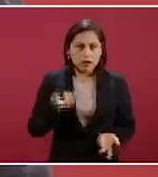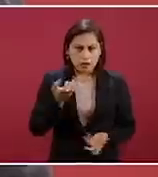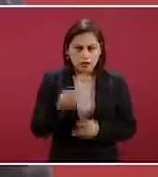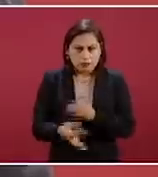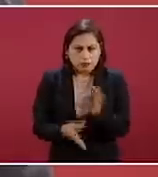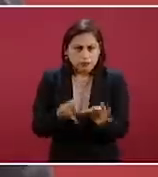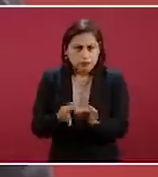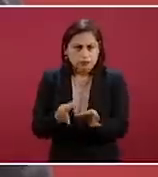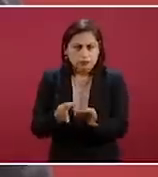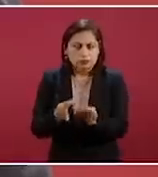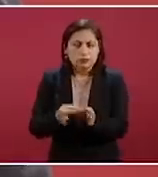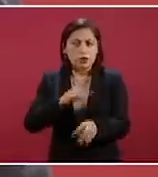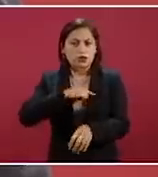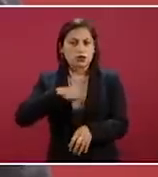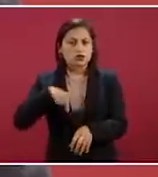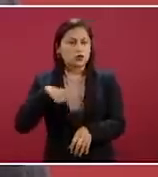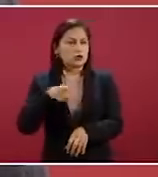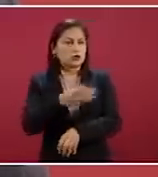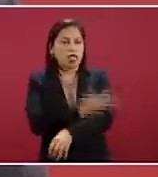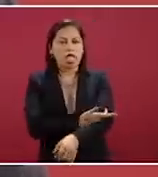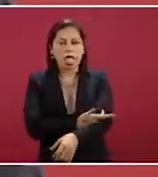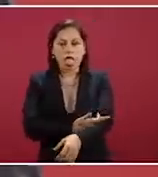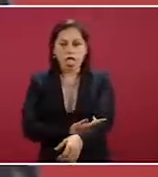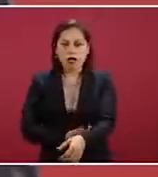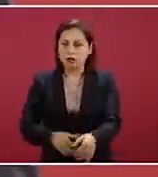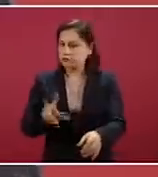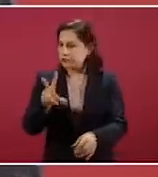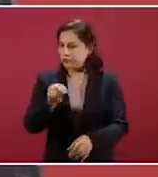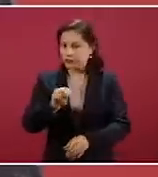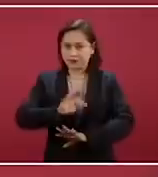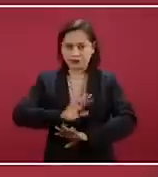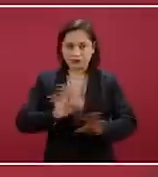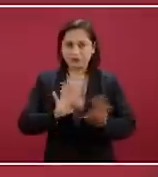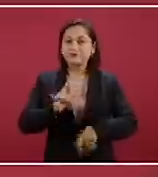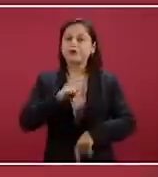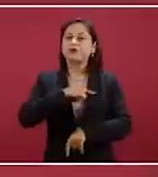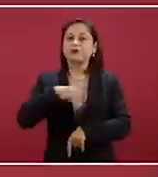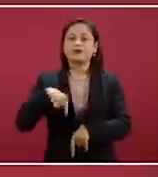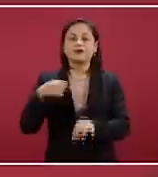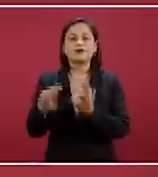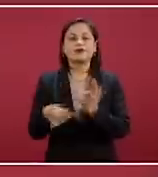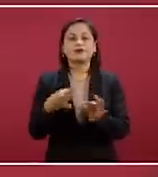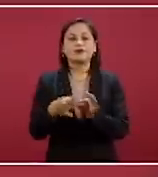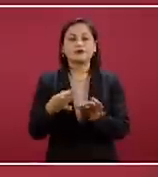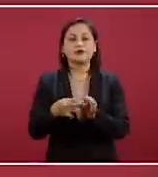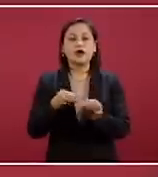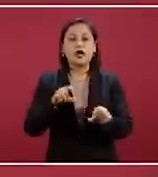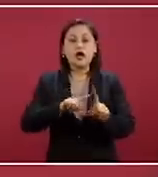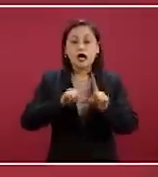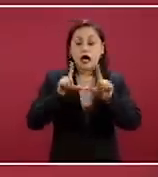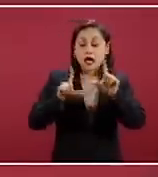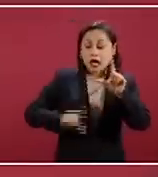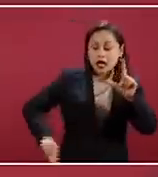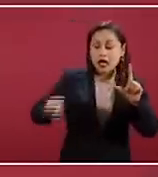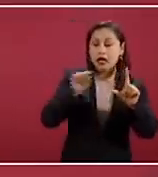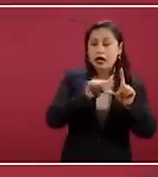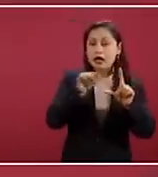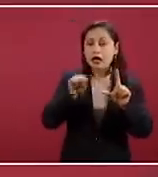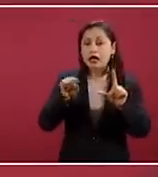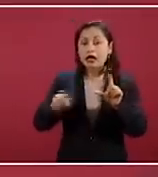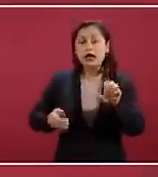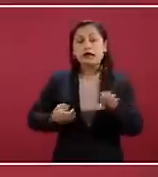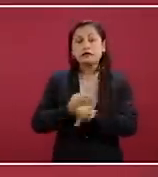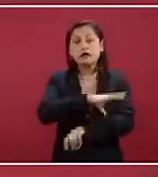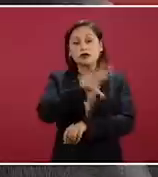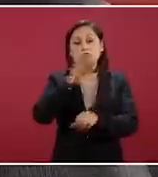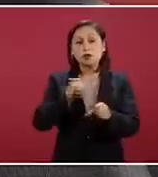sin demora, no hay una sola queja. Y ya también